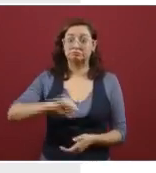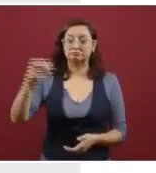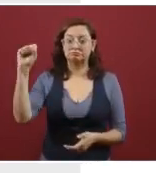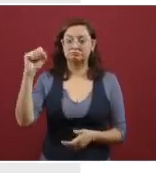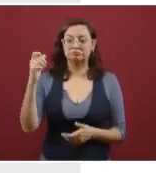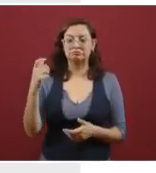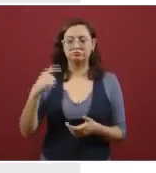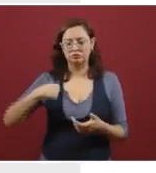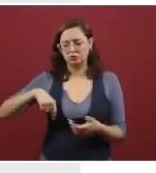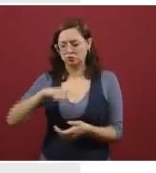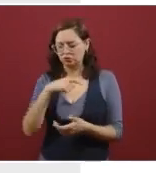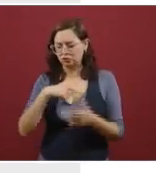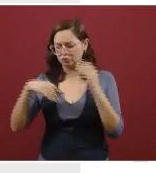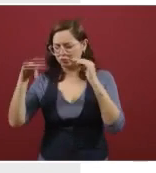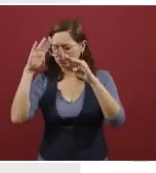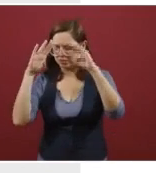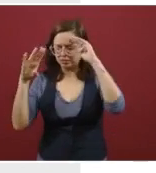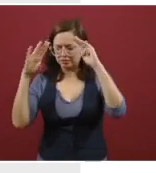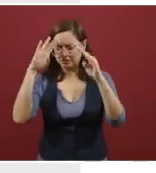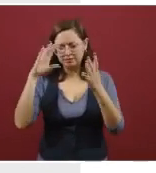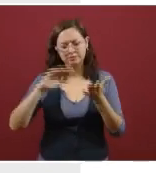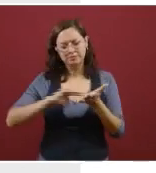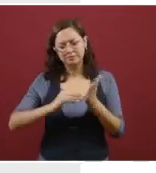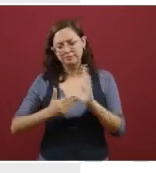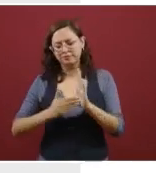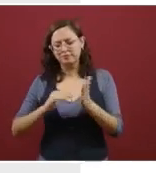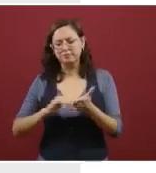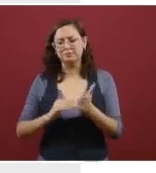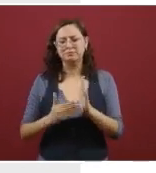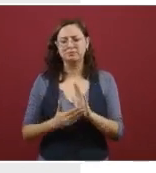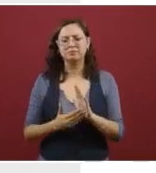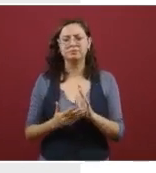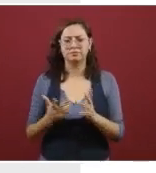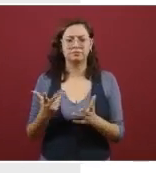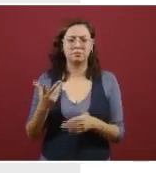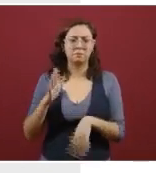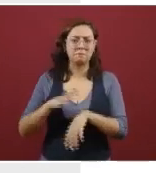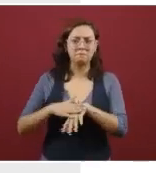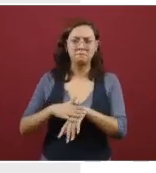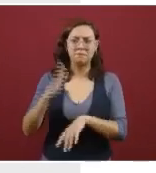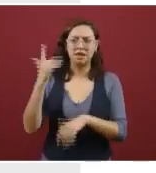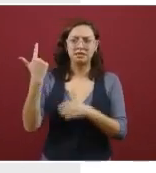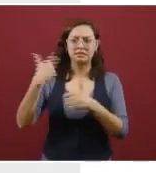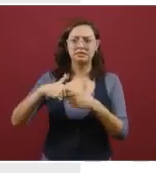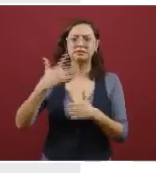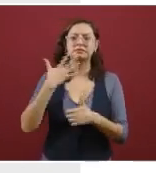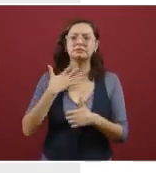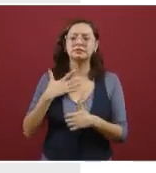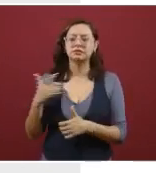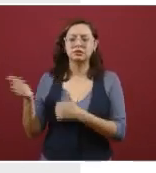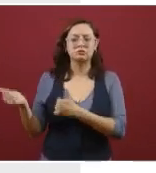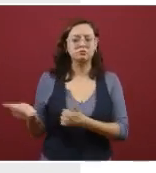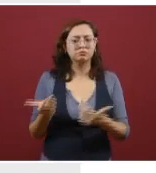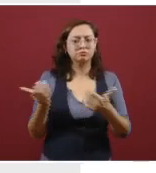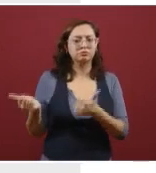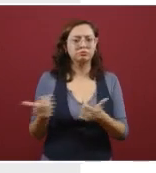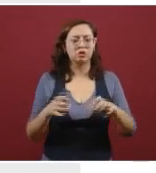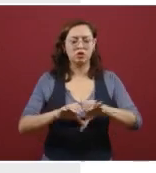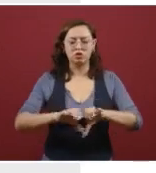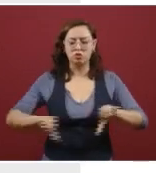una estrategia que implicaba aumentar el volumen del producto transportado en nuestros